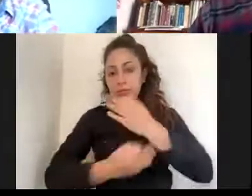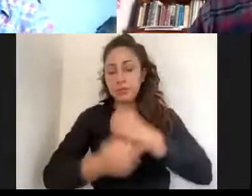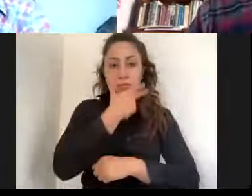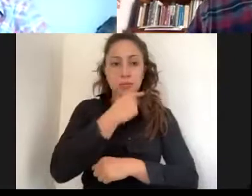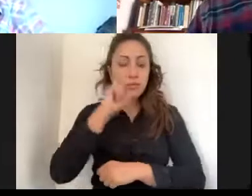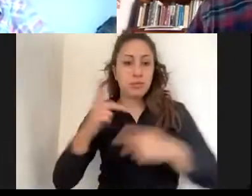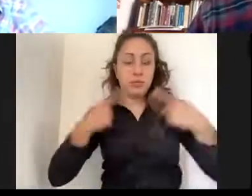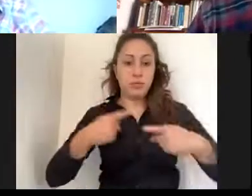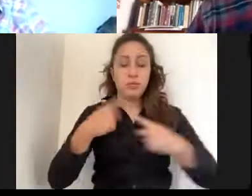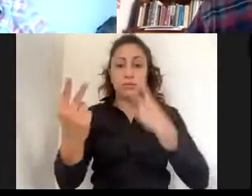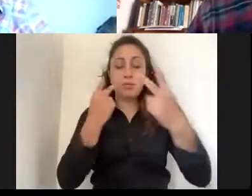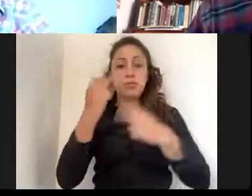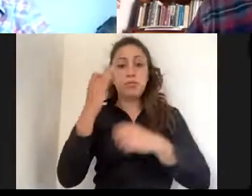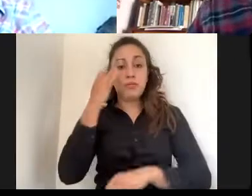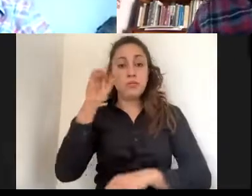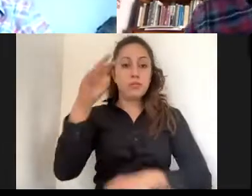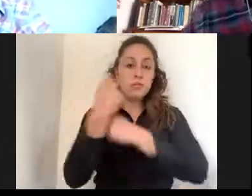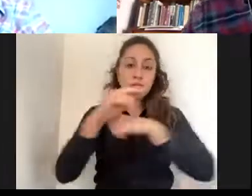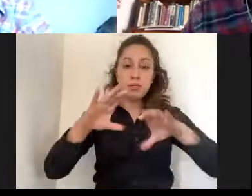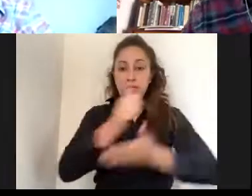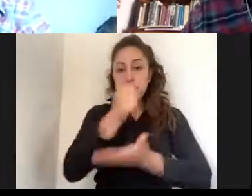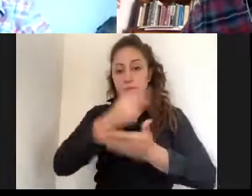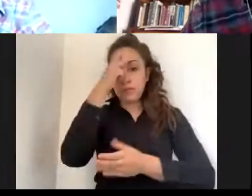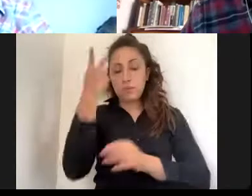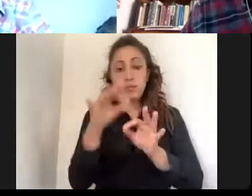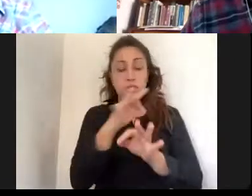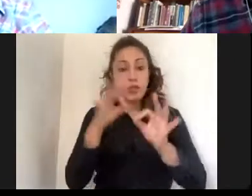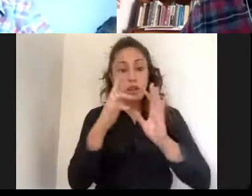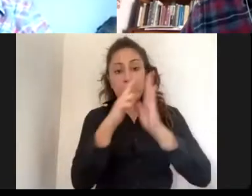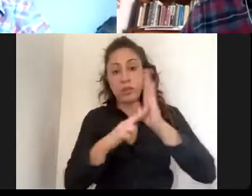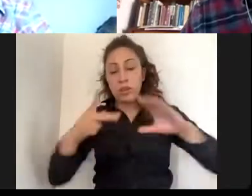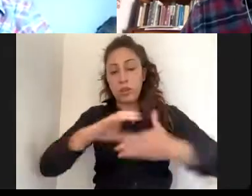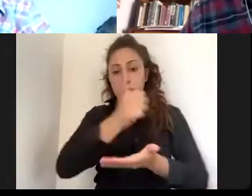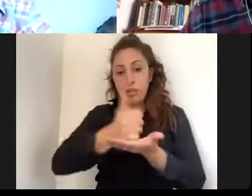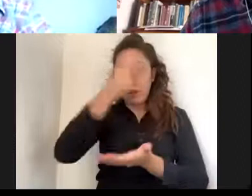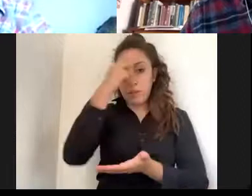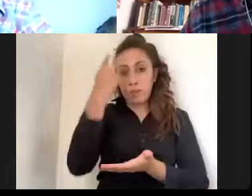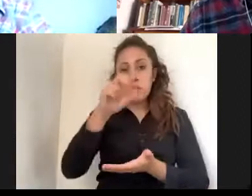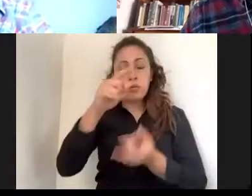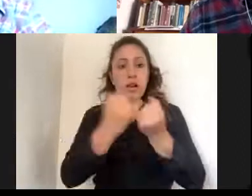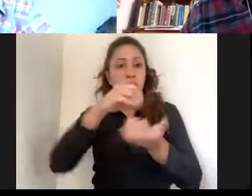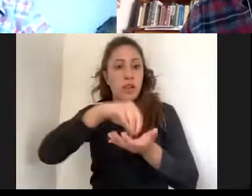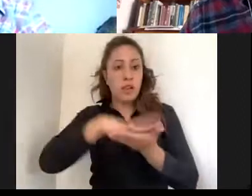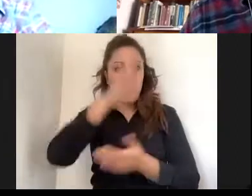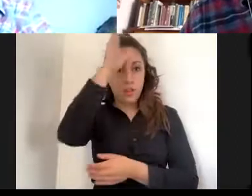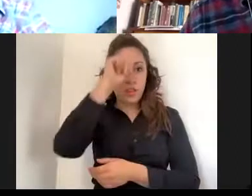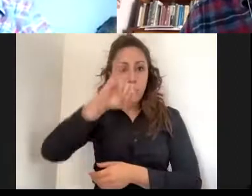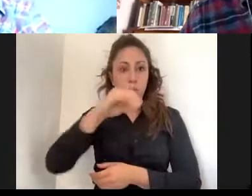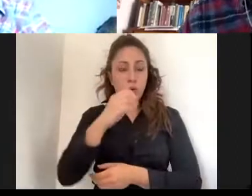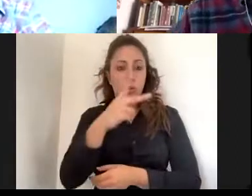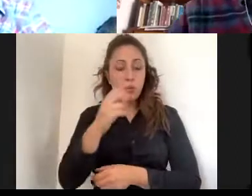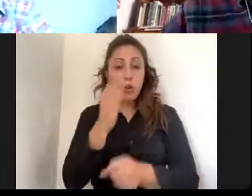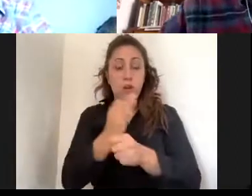demás del reglamento del Congreso, así como los acuerdos de la Junta de Coordinación, vamos a